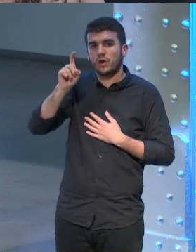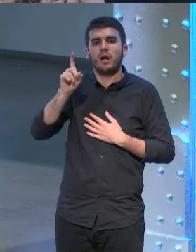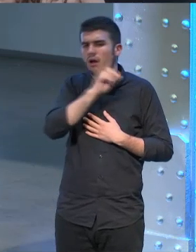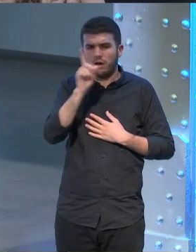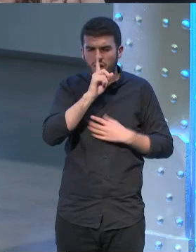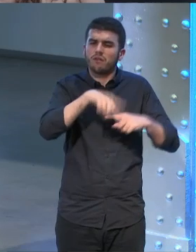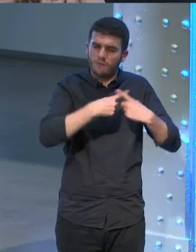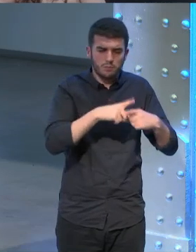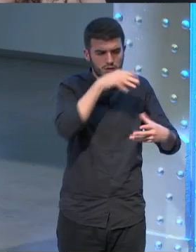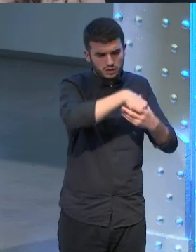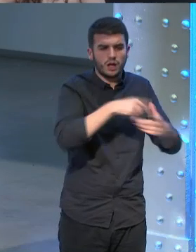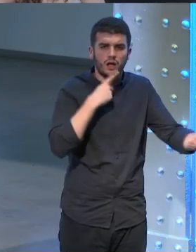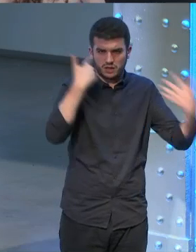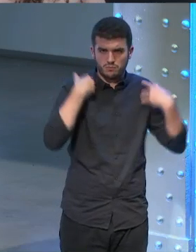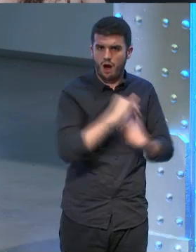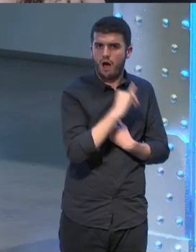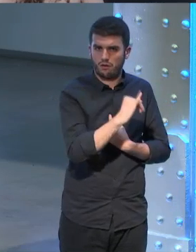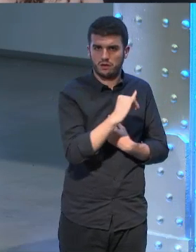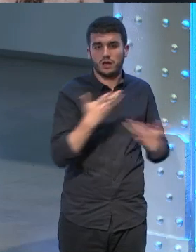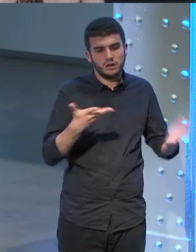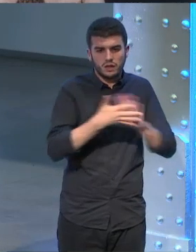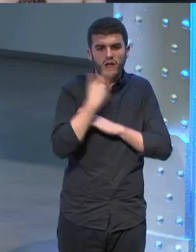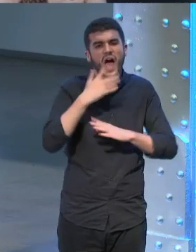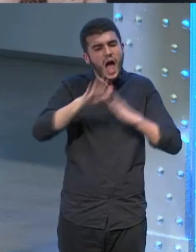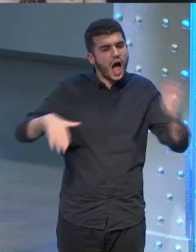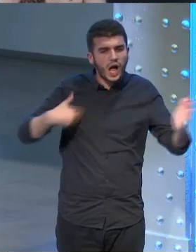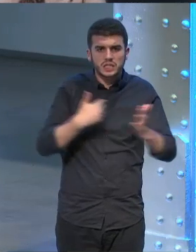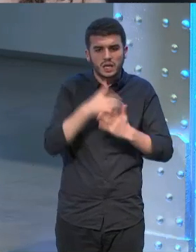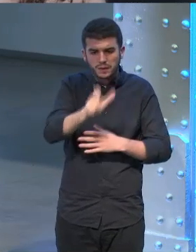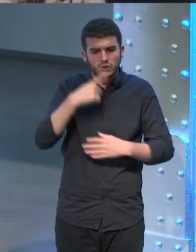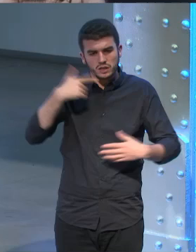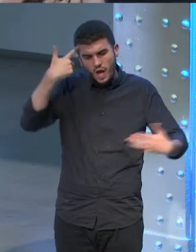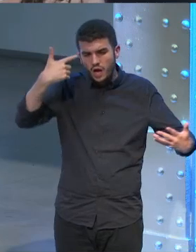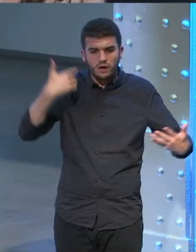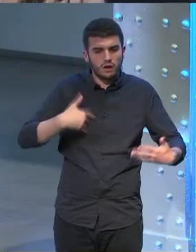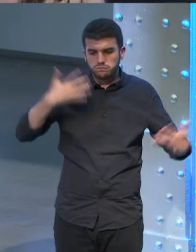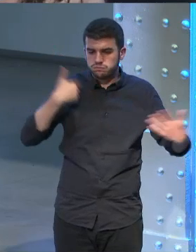tienen muchísima responsabilidad hasta entonces, hasta que esa persona deje de ser una persona